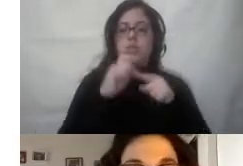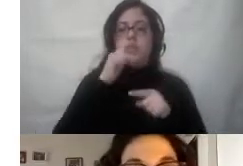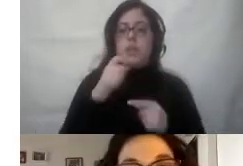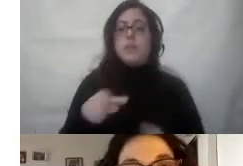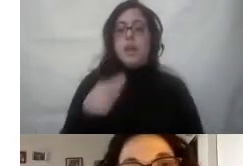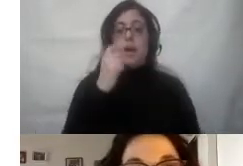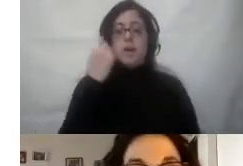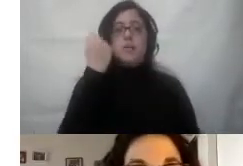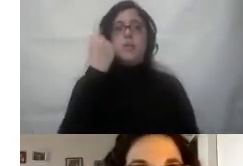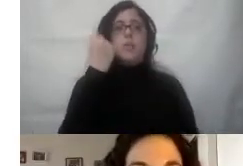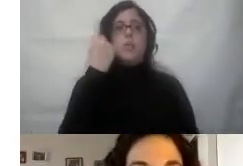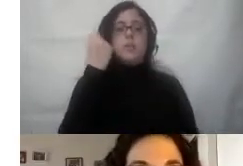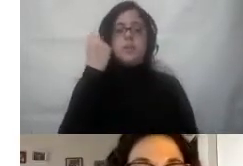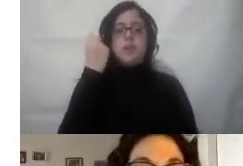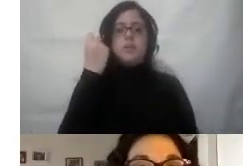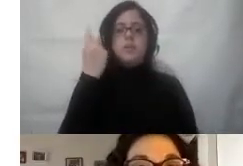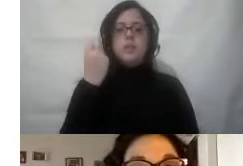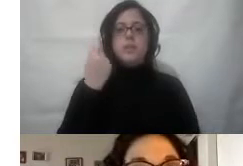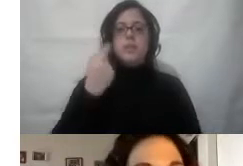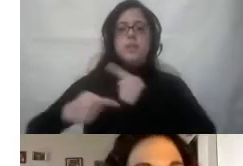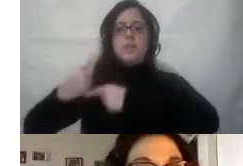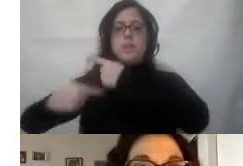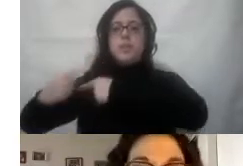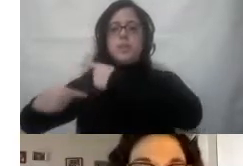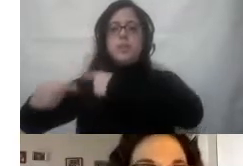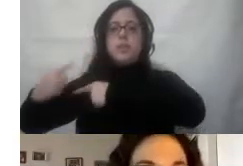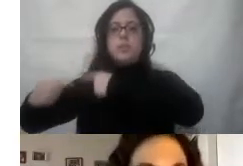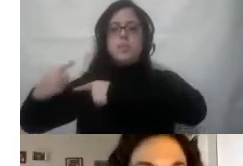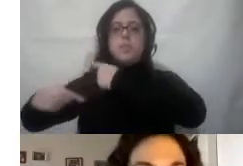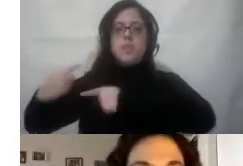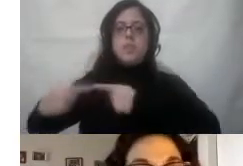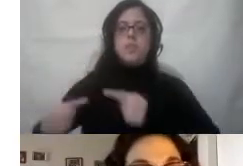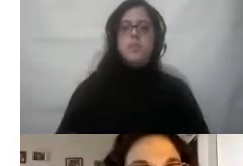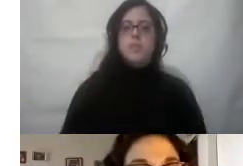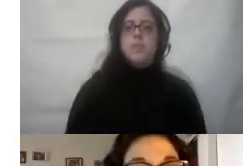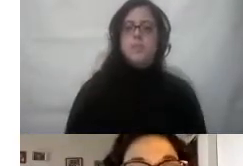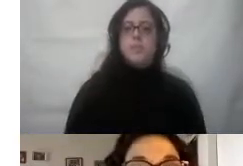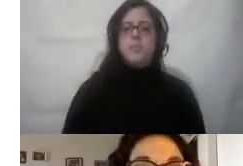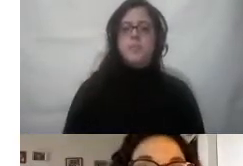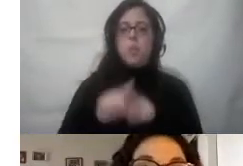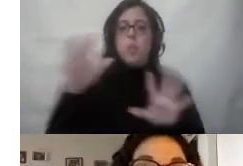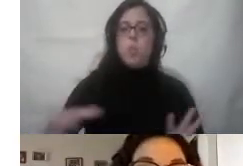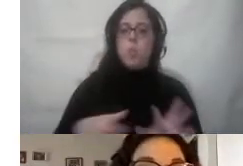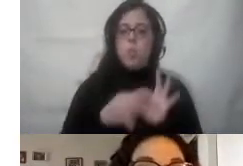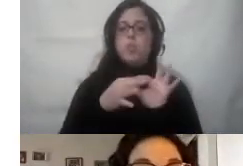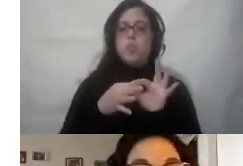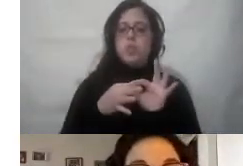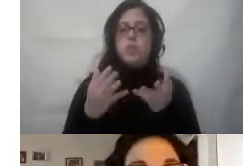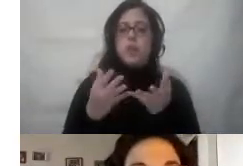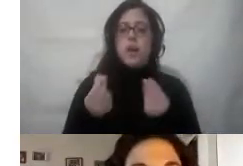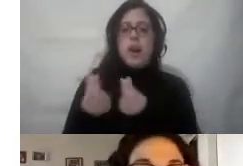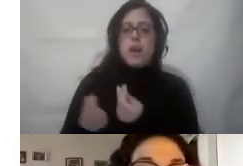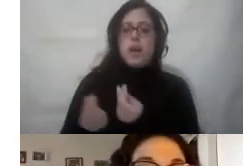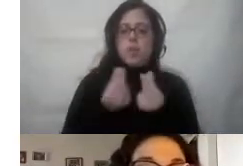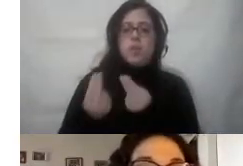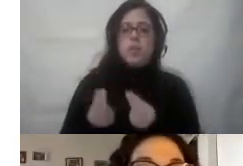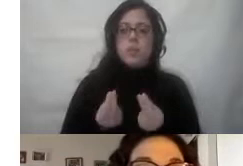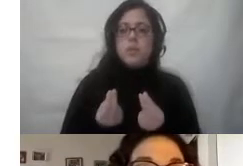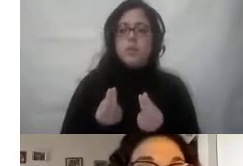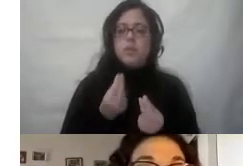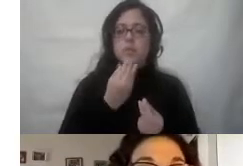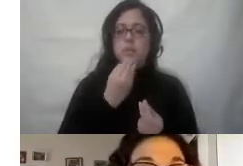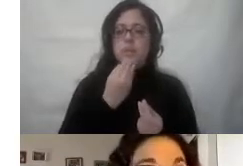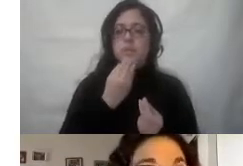por ejemplo, para elaborar propuestas. Necesitamos también saber elementos asociados a la economía o poder manifestar